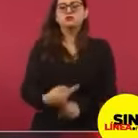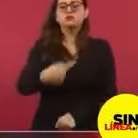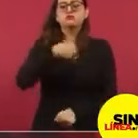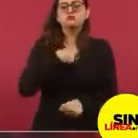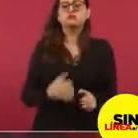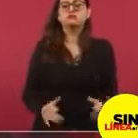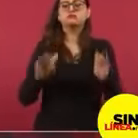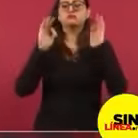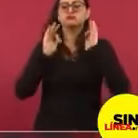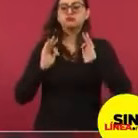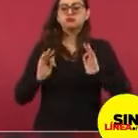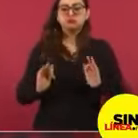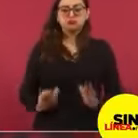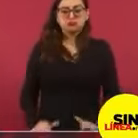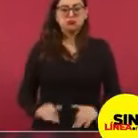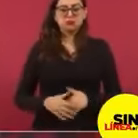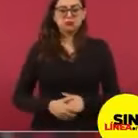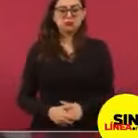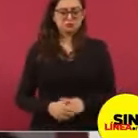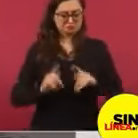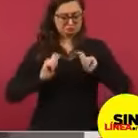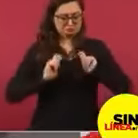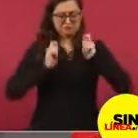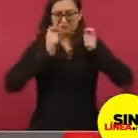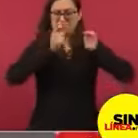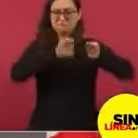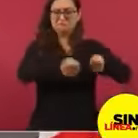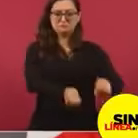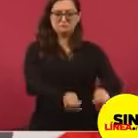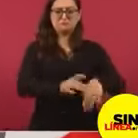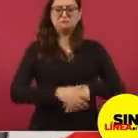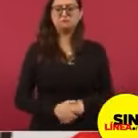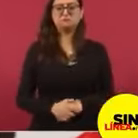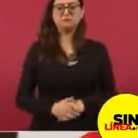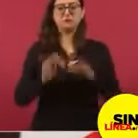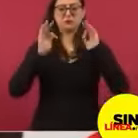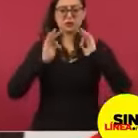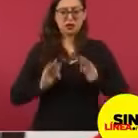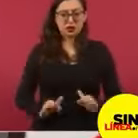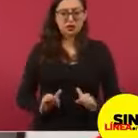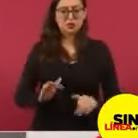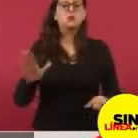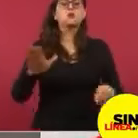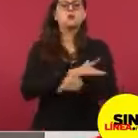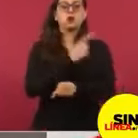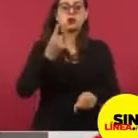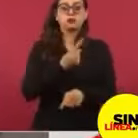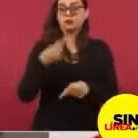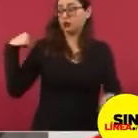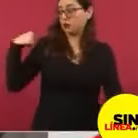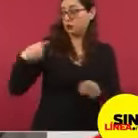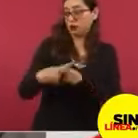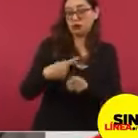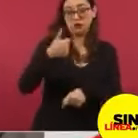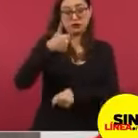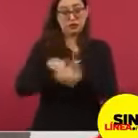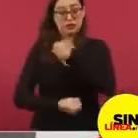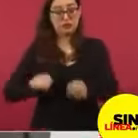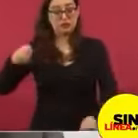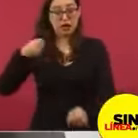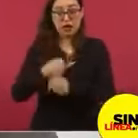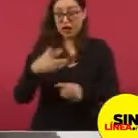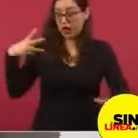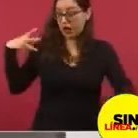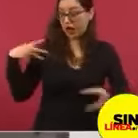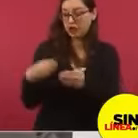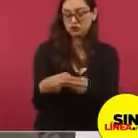Primero, porque se están llevando a cabo cambios importantes, que va a ser